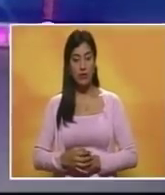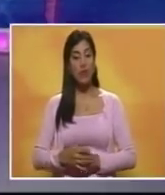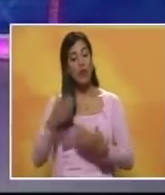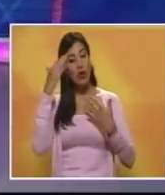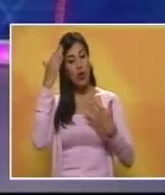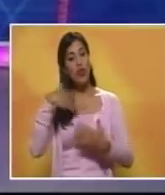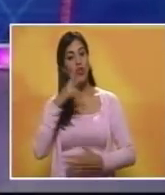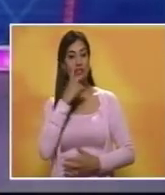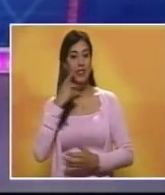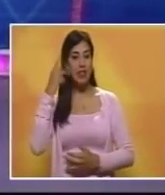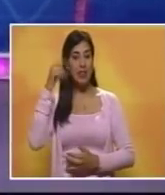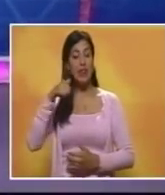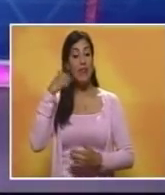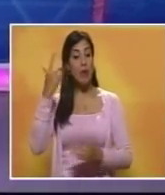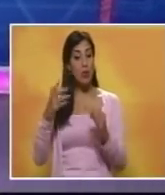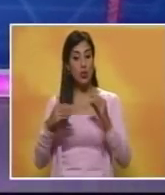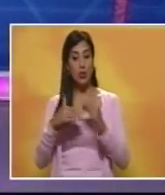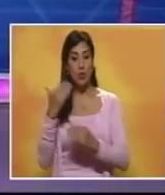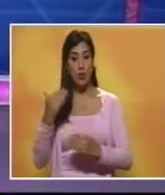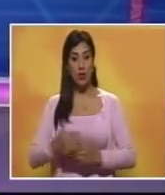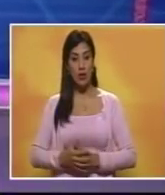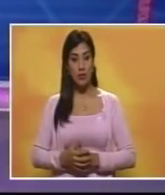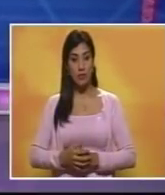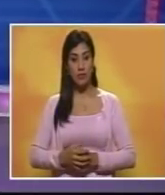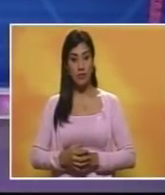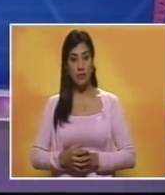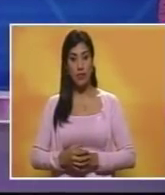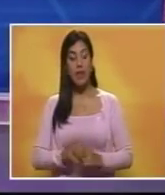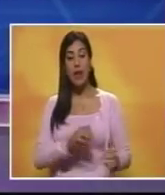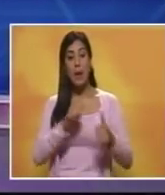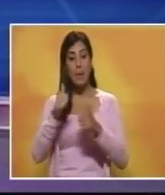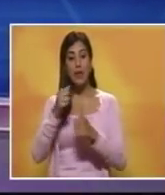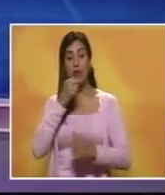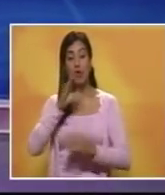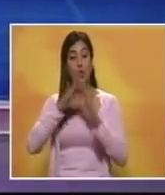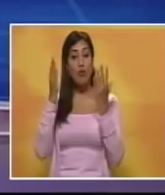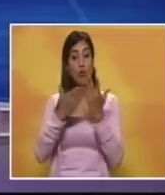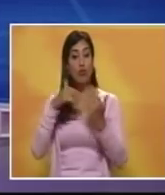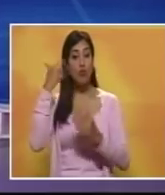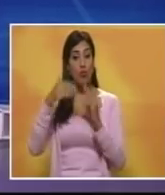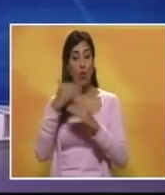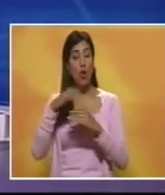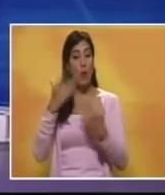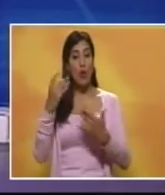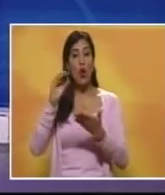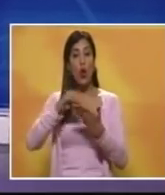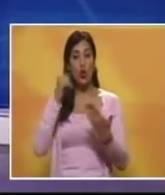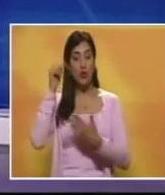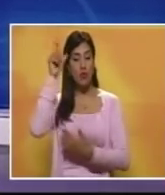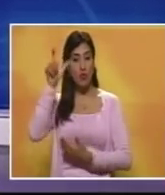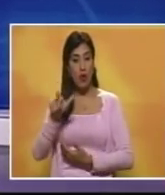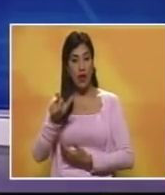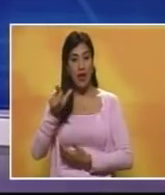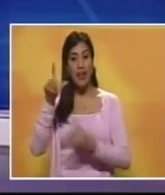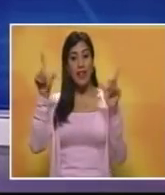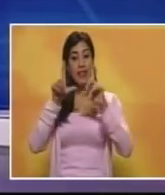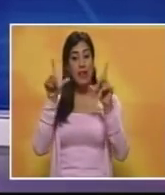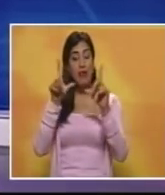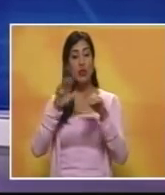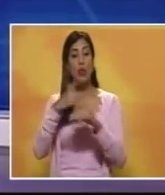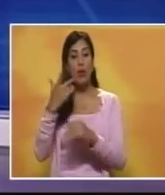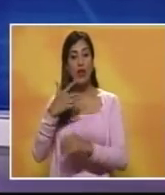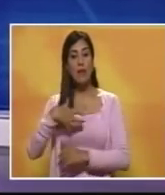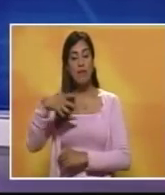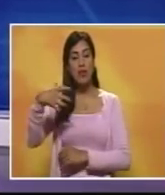Hola, ¿qué tal amigos? Soy Carelis Cuadros y esto es Estrenos y Estrellas. Iniciamos las noticias del mundo del espectáculo con el regreso de Jennifer Aniston a la televisión y